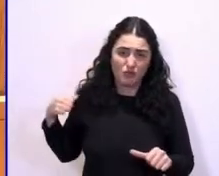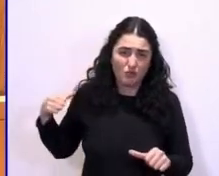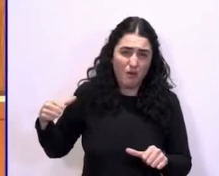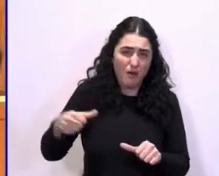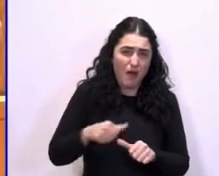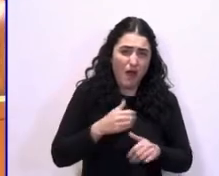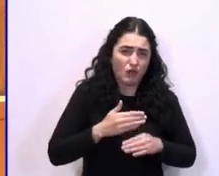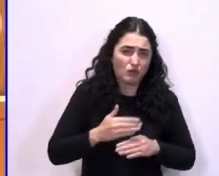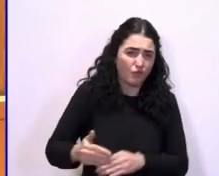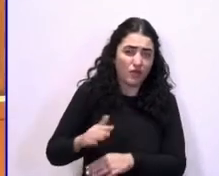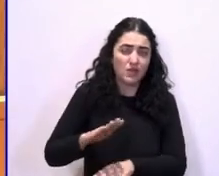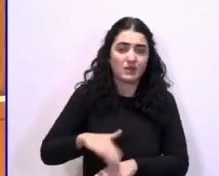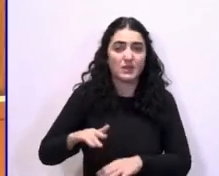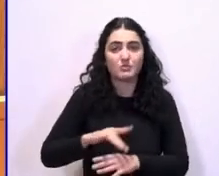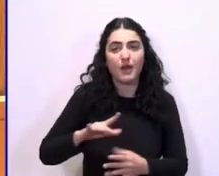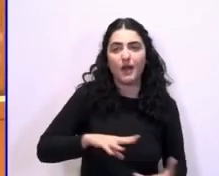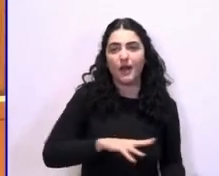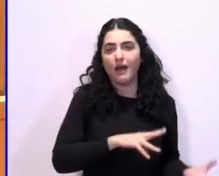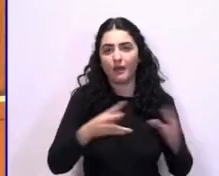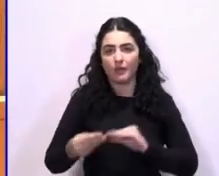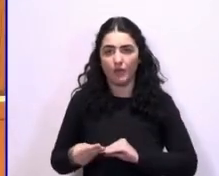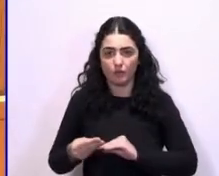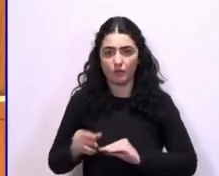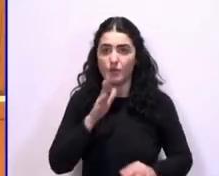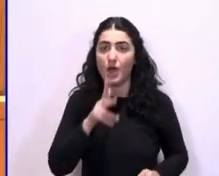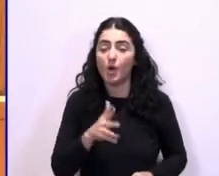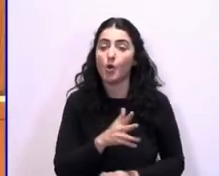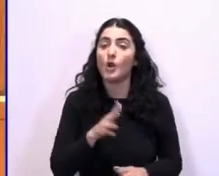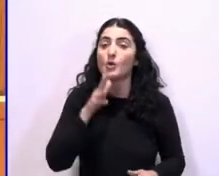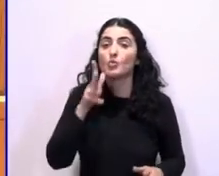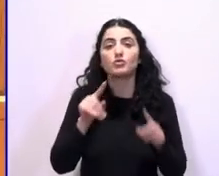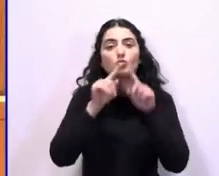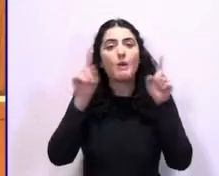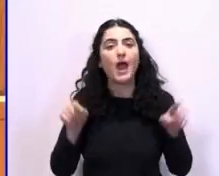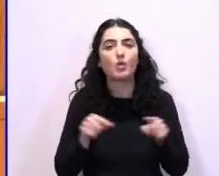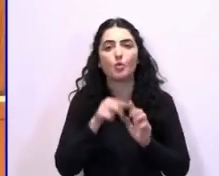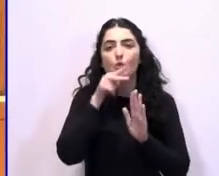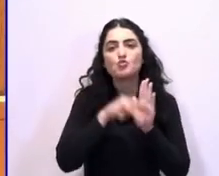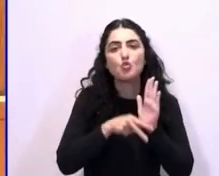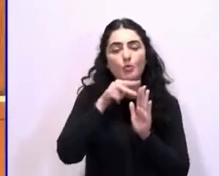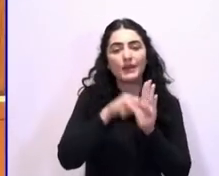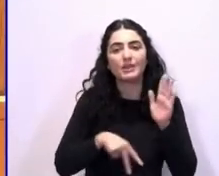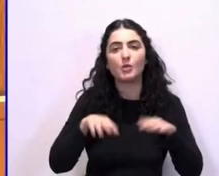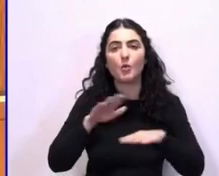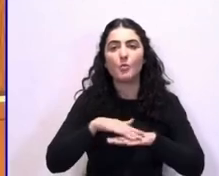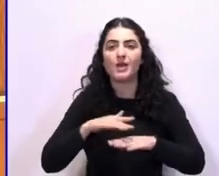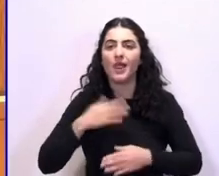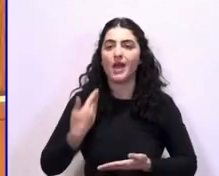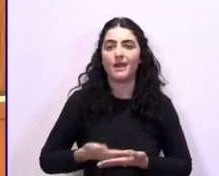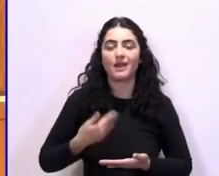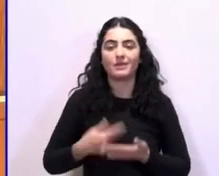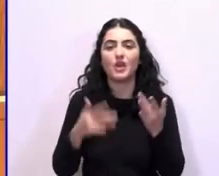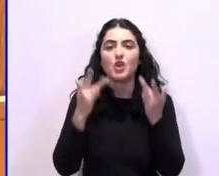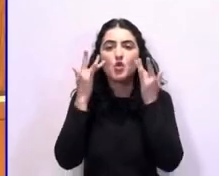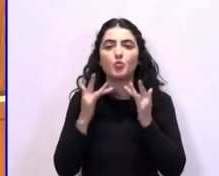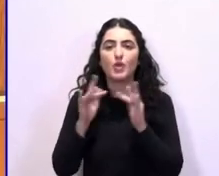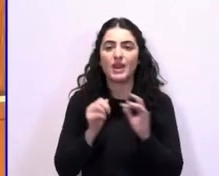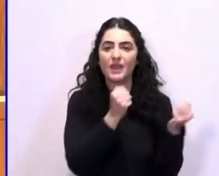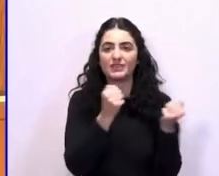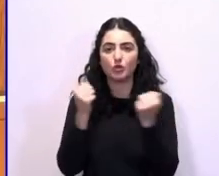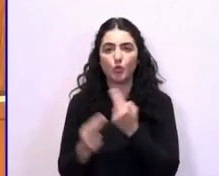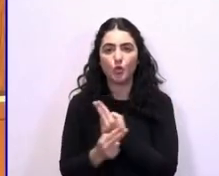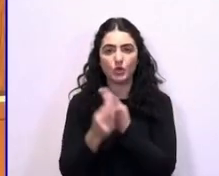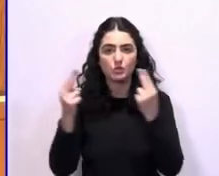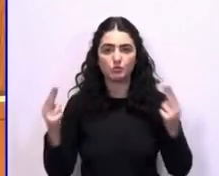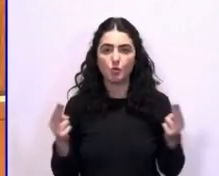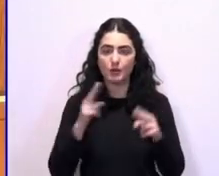en ese sentido. Por eso planteamos elaborar ese marco normativo que garantice la neutralidad institucional en el ámbito religioso. Y